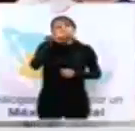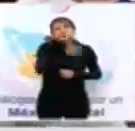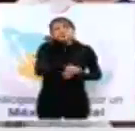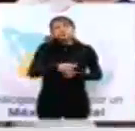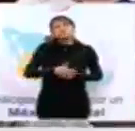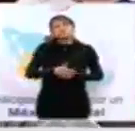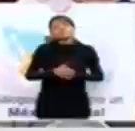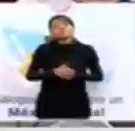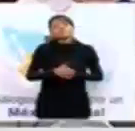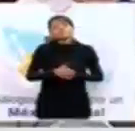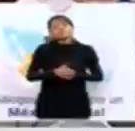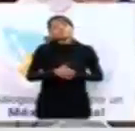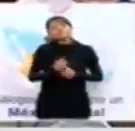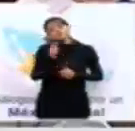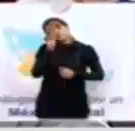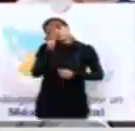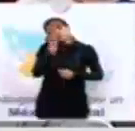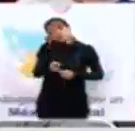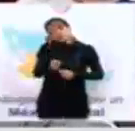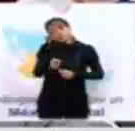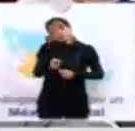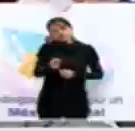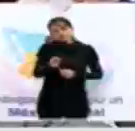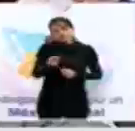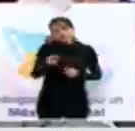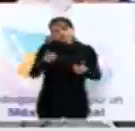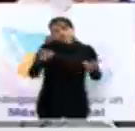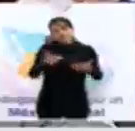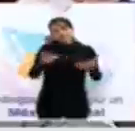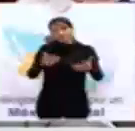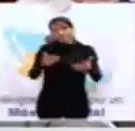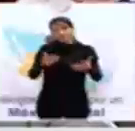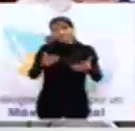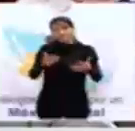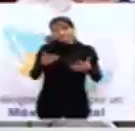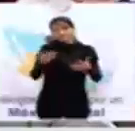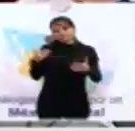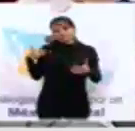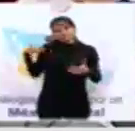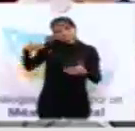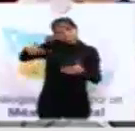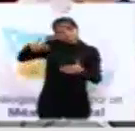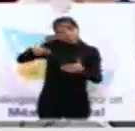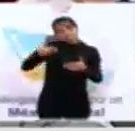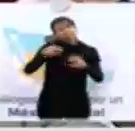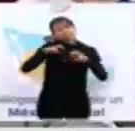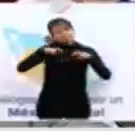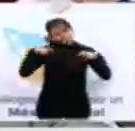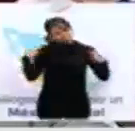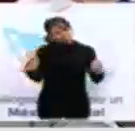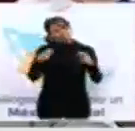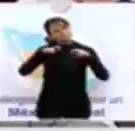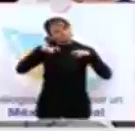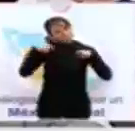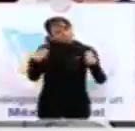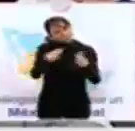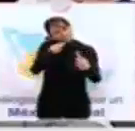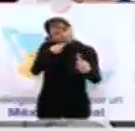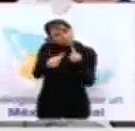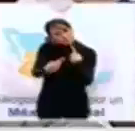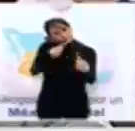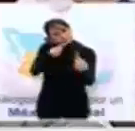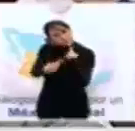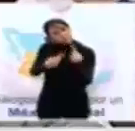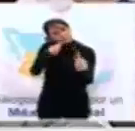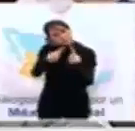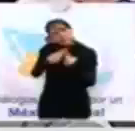Y dentro del contexto de estos encuentros que estamos